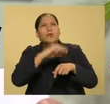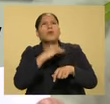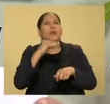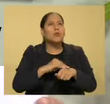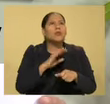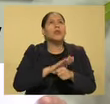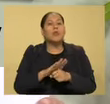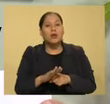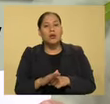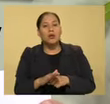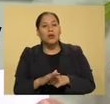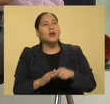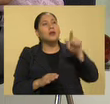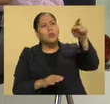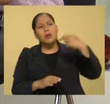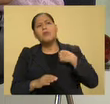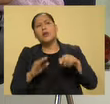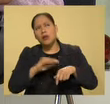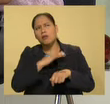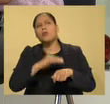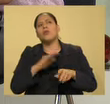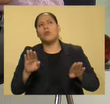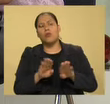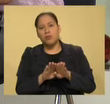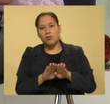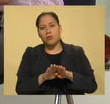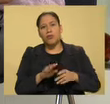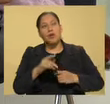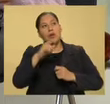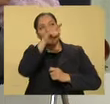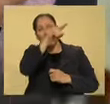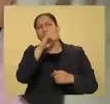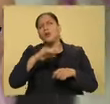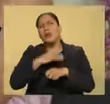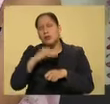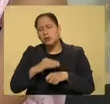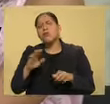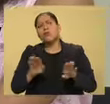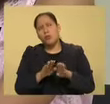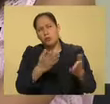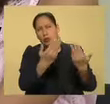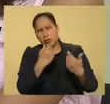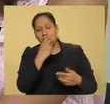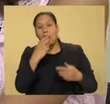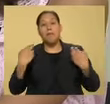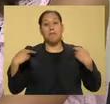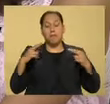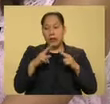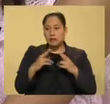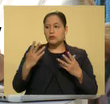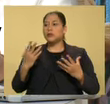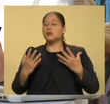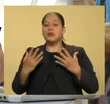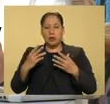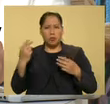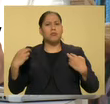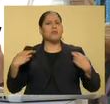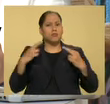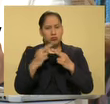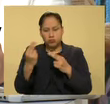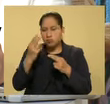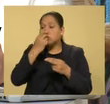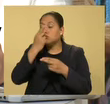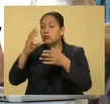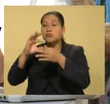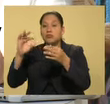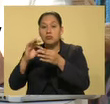de qué manera te calificaron y cuál fue el criterio que utilizaron para esas calificaciones. También nos habla de obtener